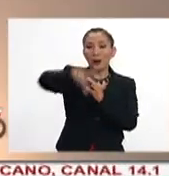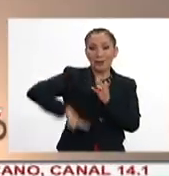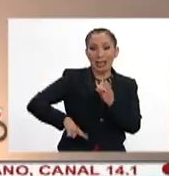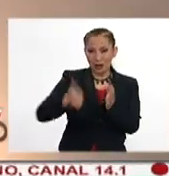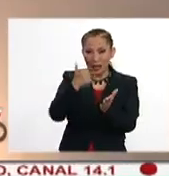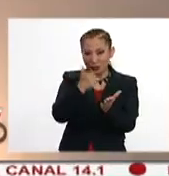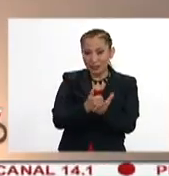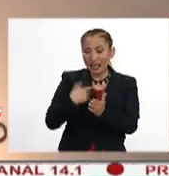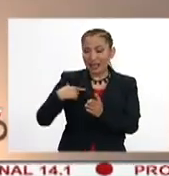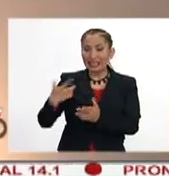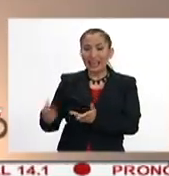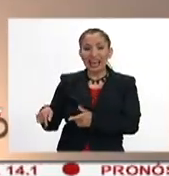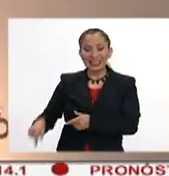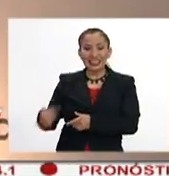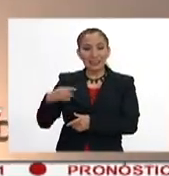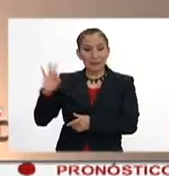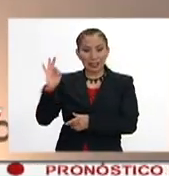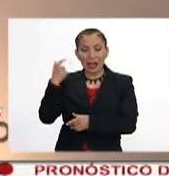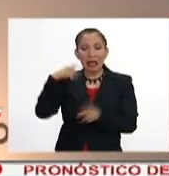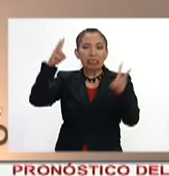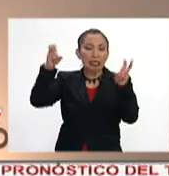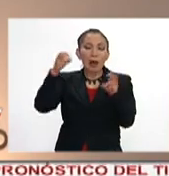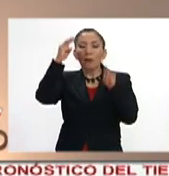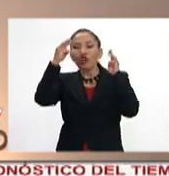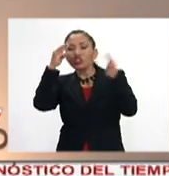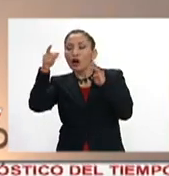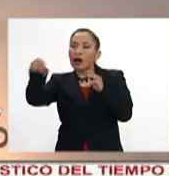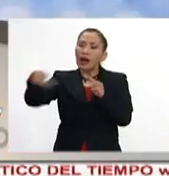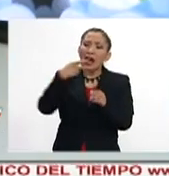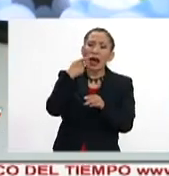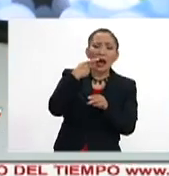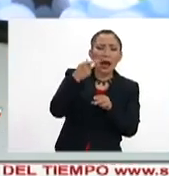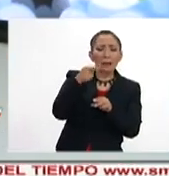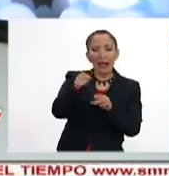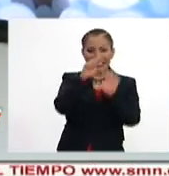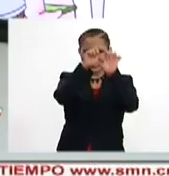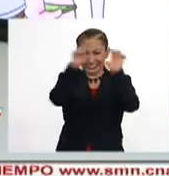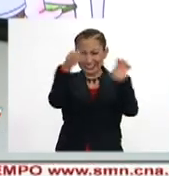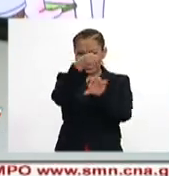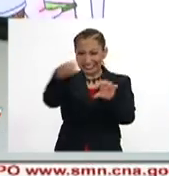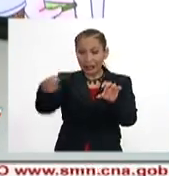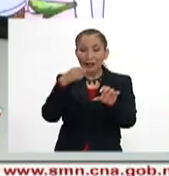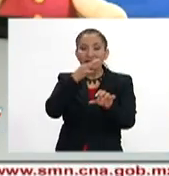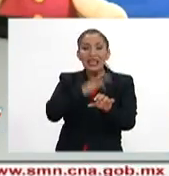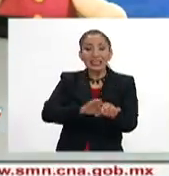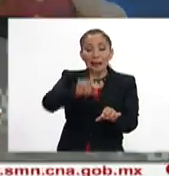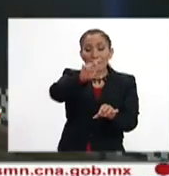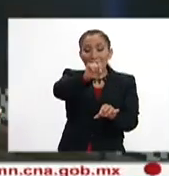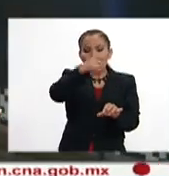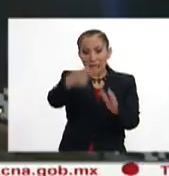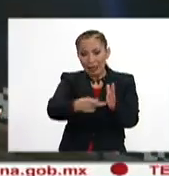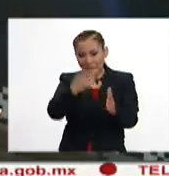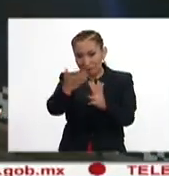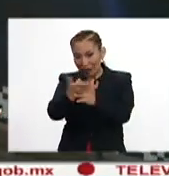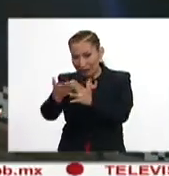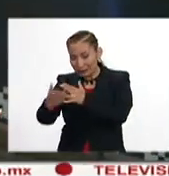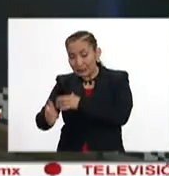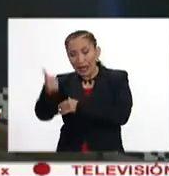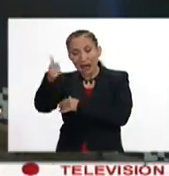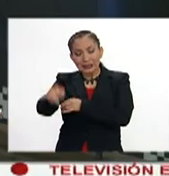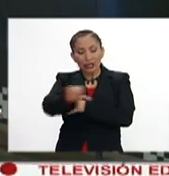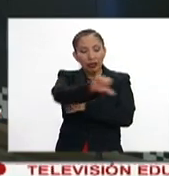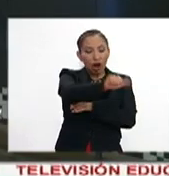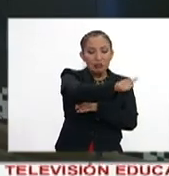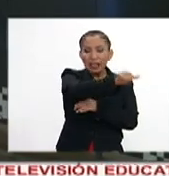federal y de la capital mexicana. Bajo el lema "Los museos tienen la palabra", el festejo se extenderá a 20 jornadas. De esta forma,